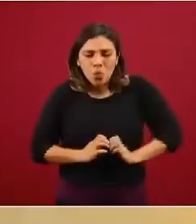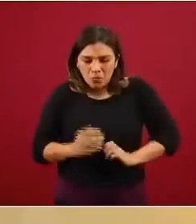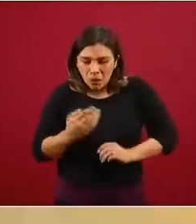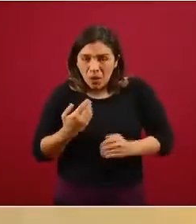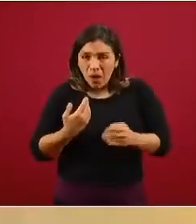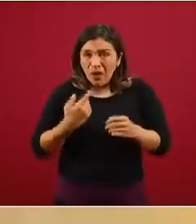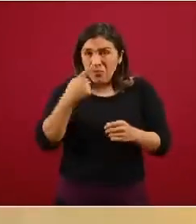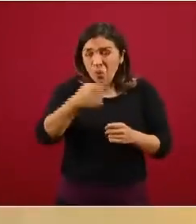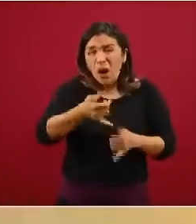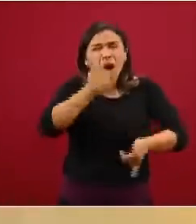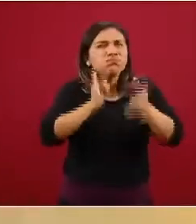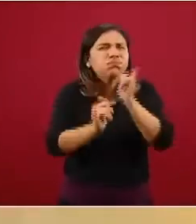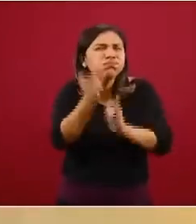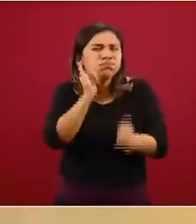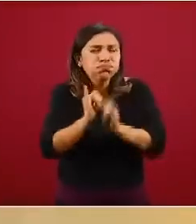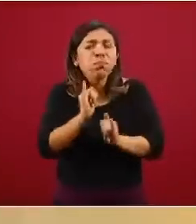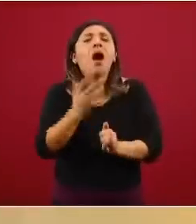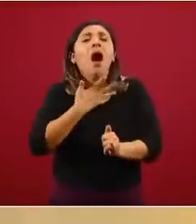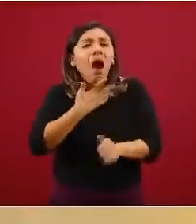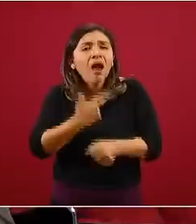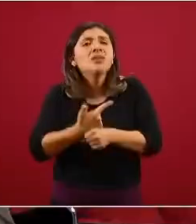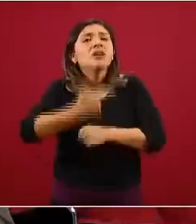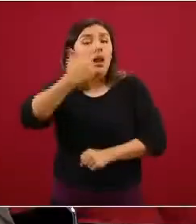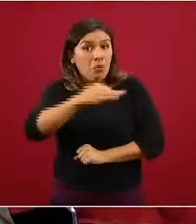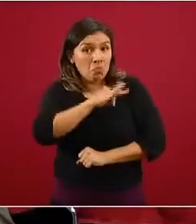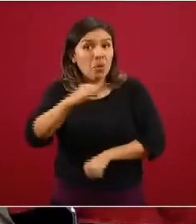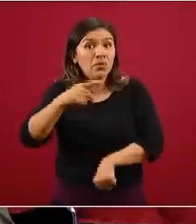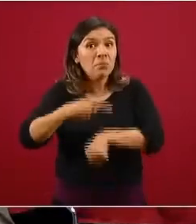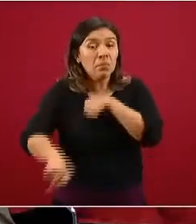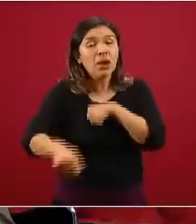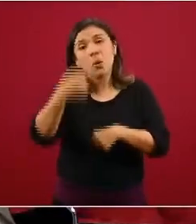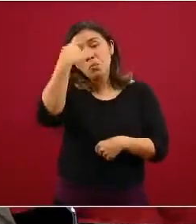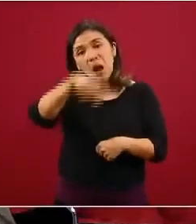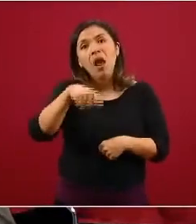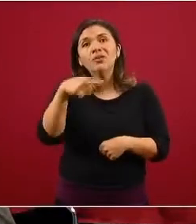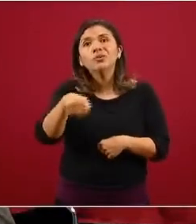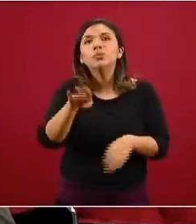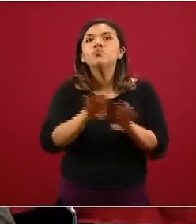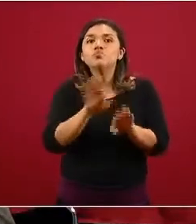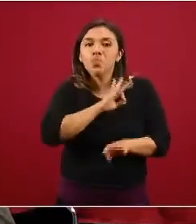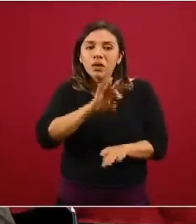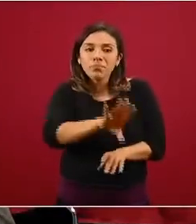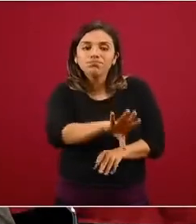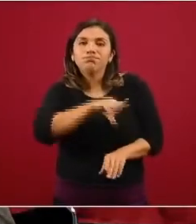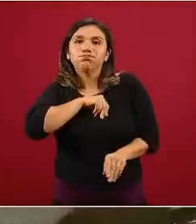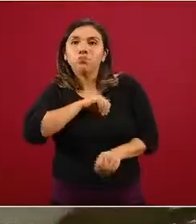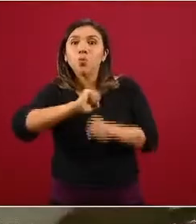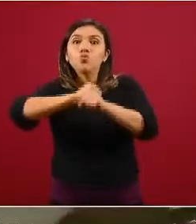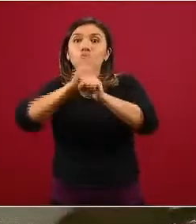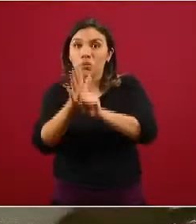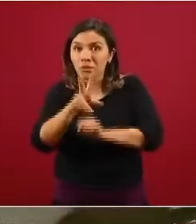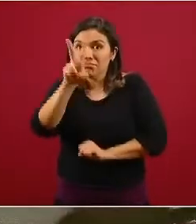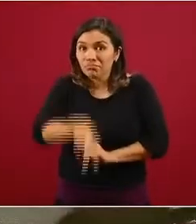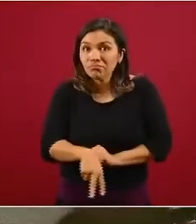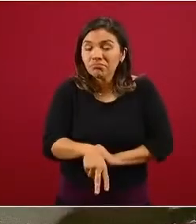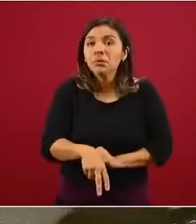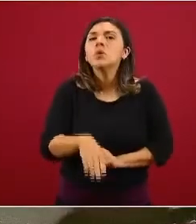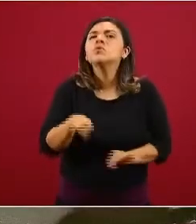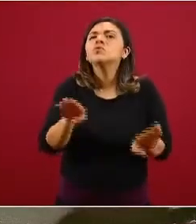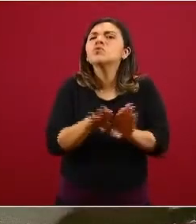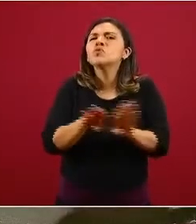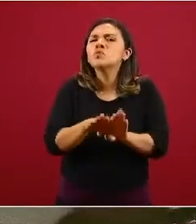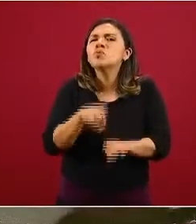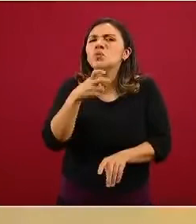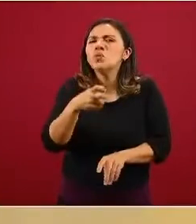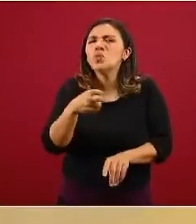inmunológico. El beber también incrementa el riesgo de poder contagiarnos del COVID-19. El mecanismo